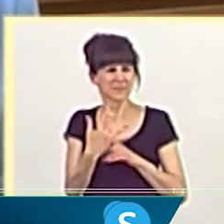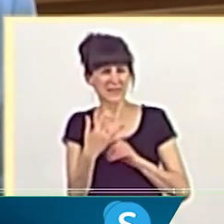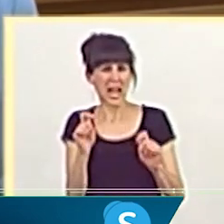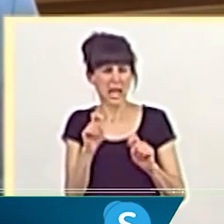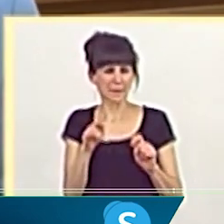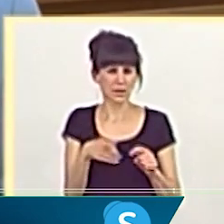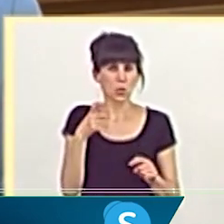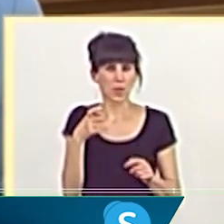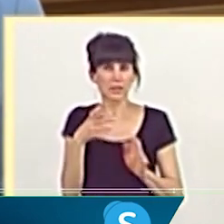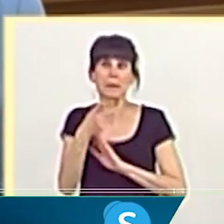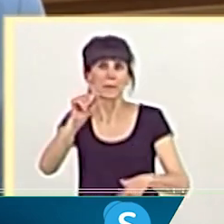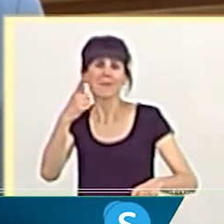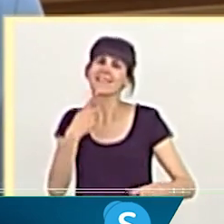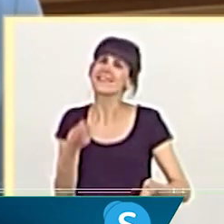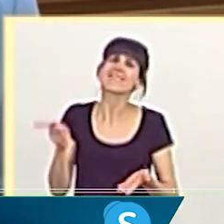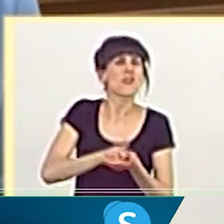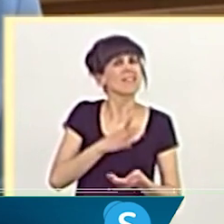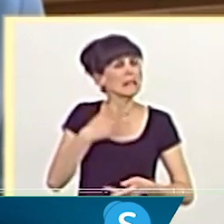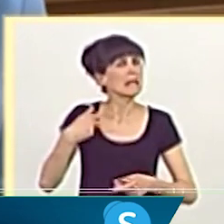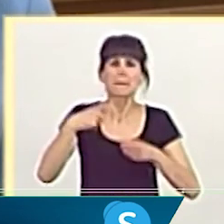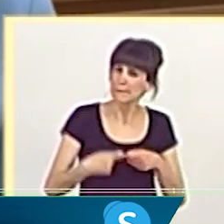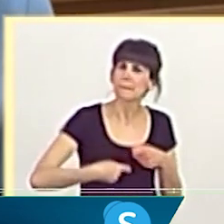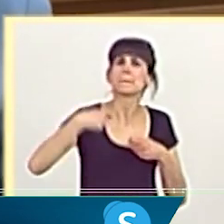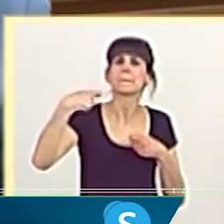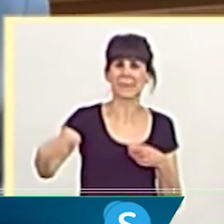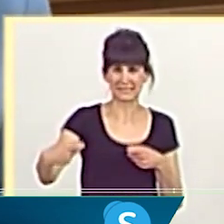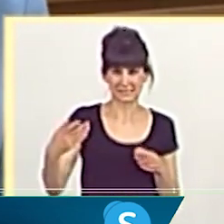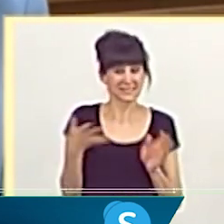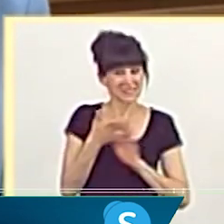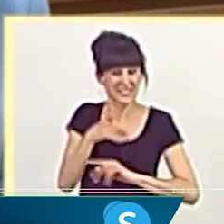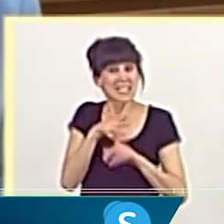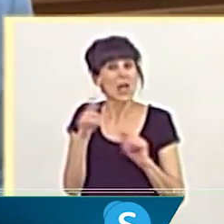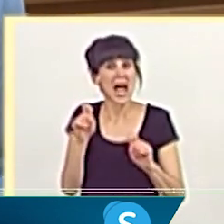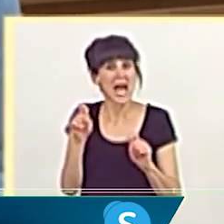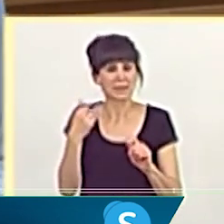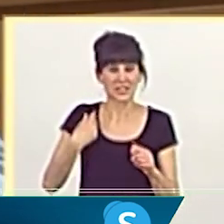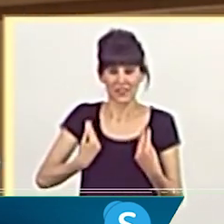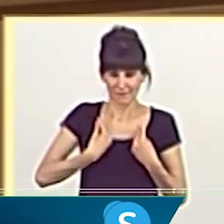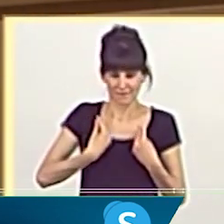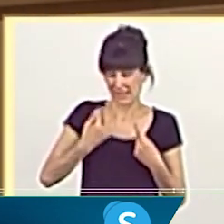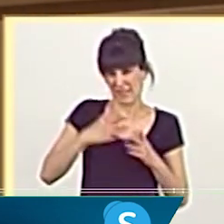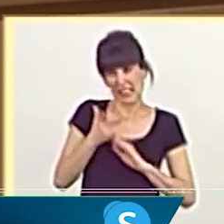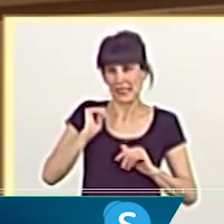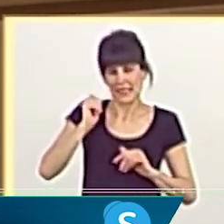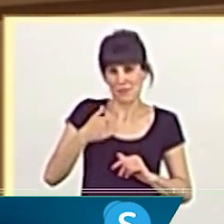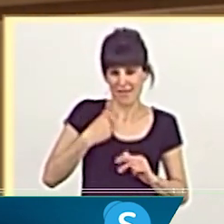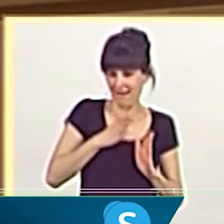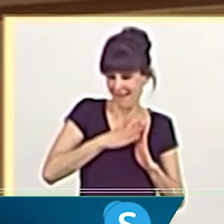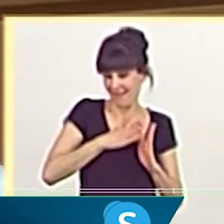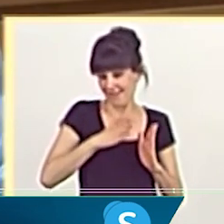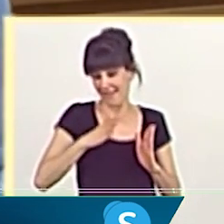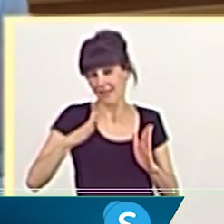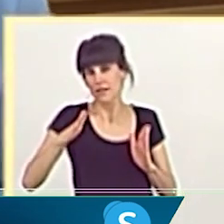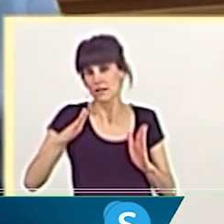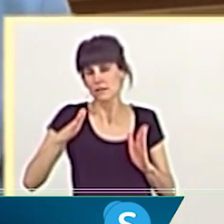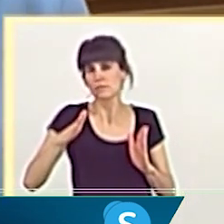Vasco, por cierto, que los socialistas, aunque no lo parezcan, gobiernan con el PNV en el País Vasco. Hay que recordarlo también. Entonces,